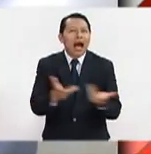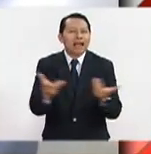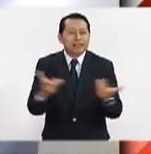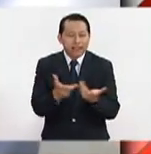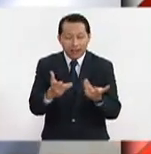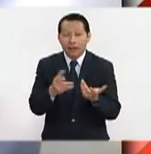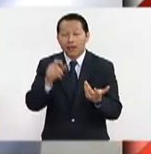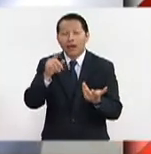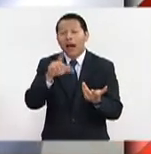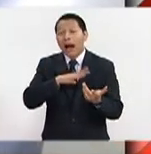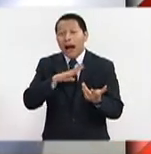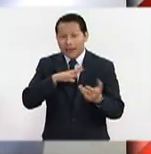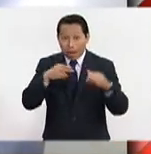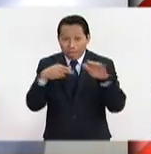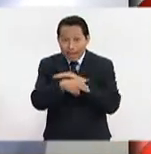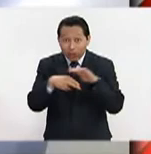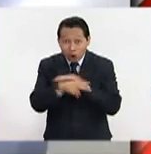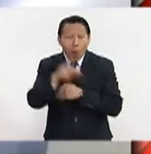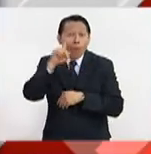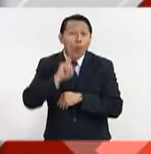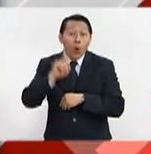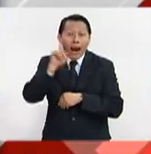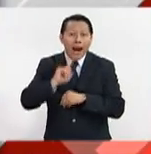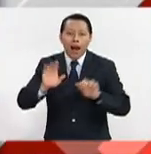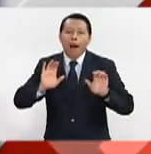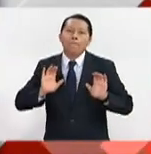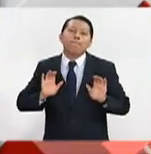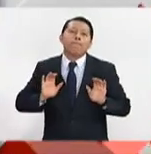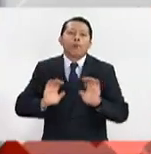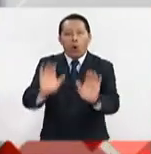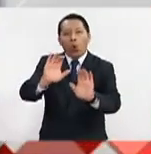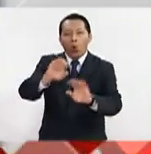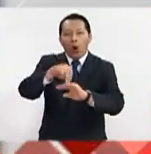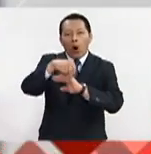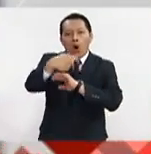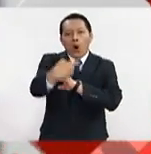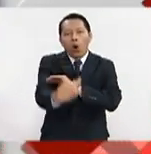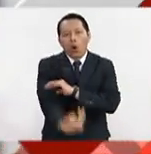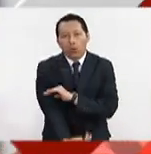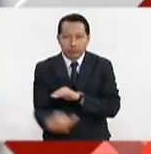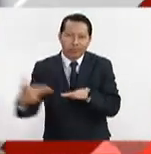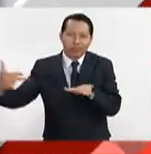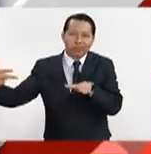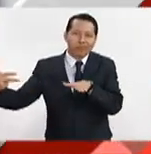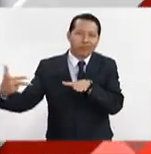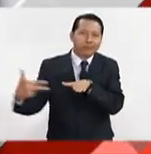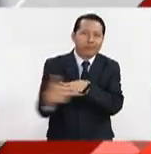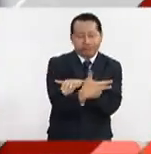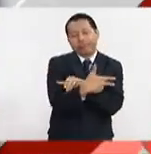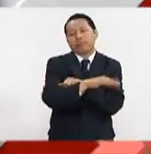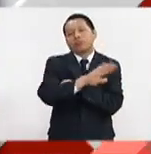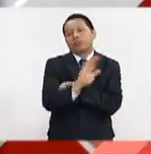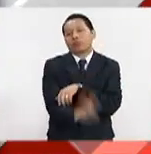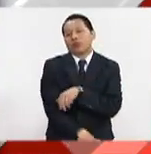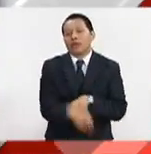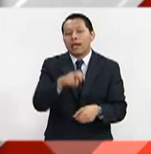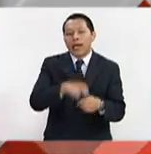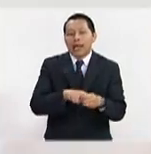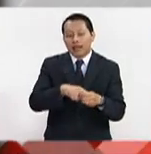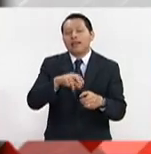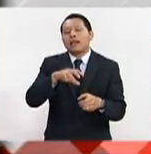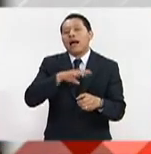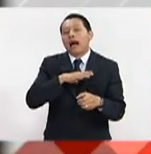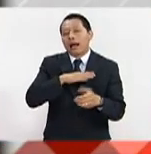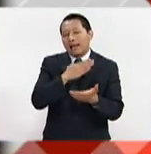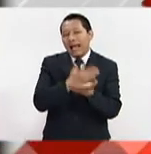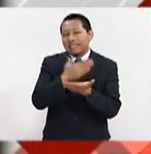arrojado a las vías del metro a una mujer que perdió la vida tras ser arrollada por un convoy en la estación Cerro de la Estrella.